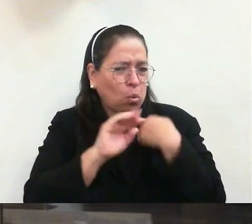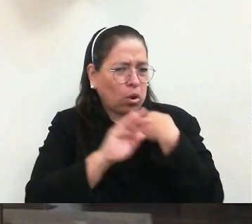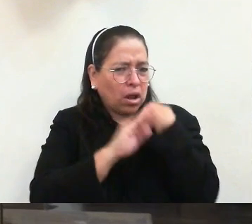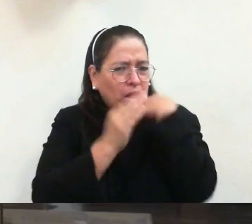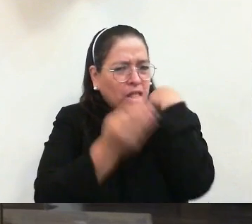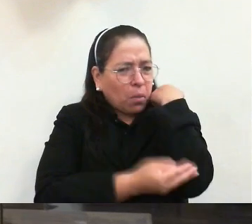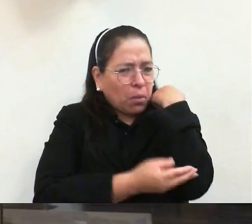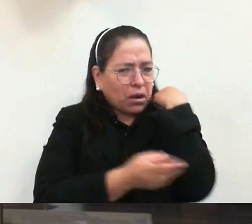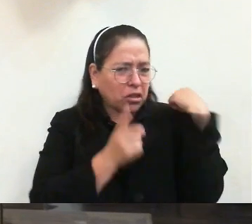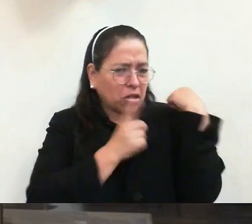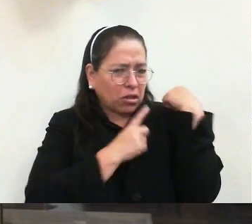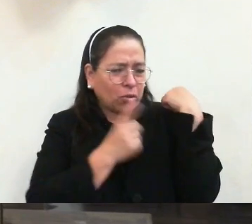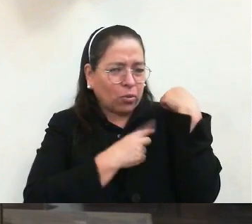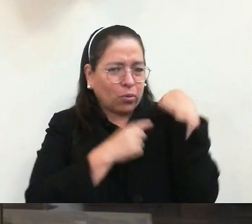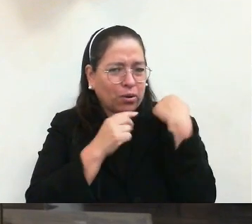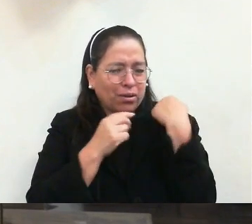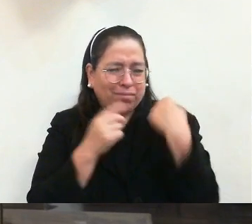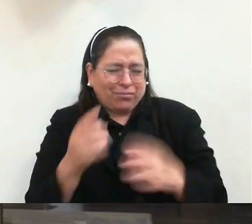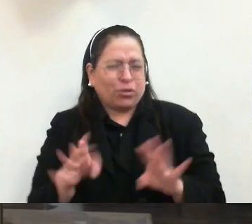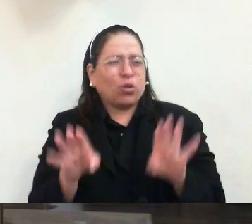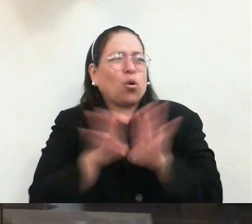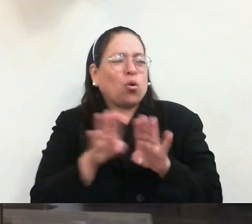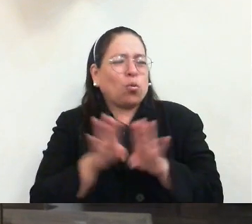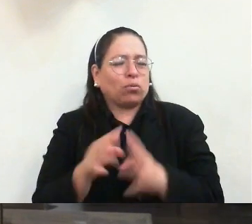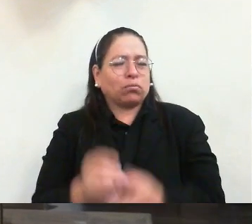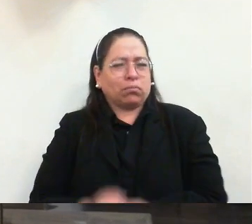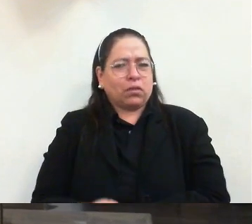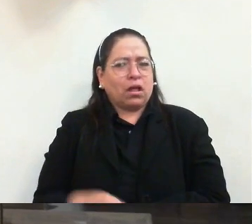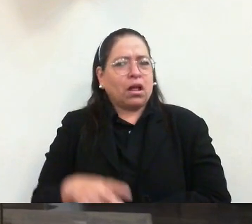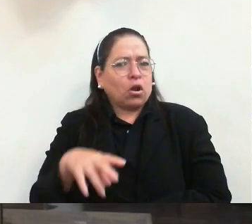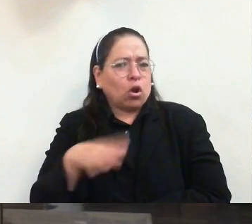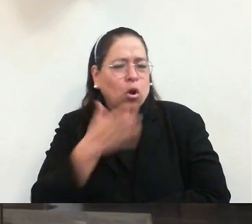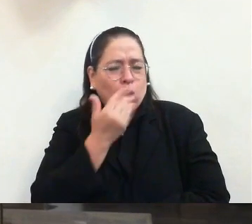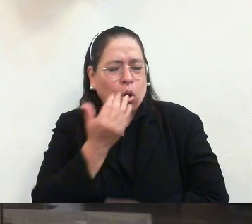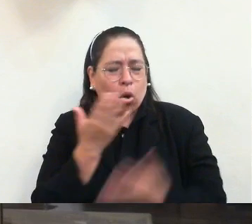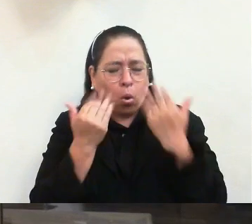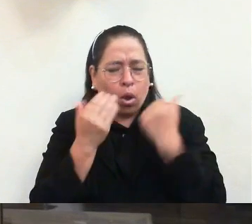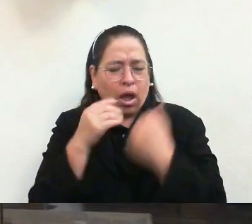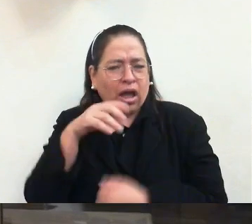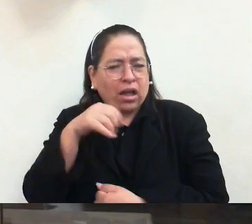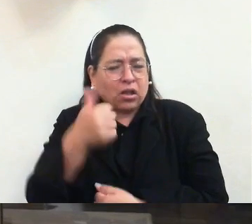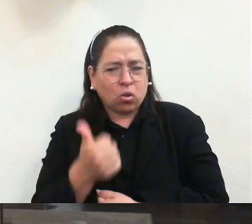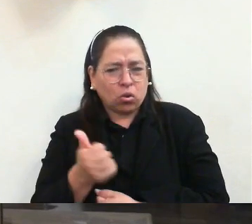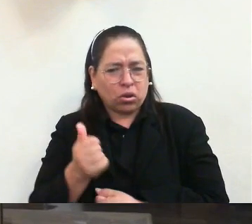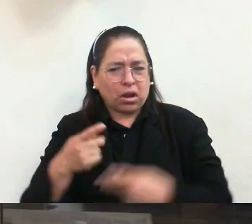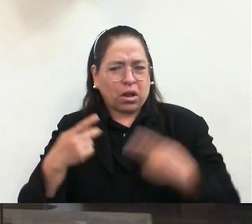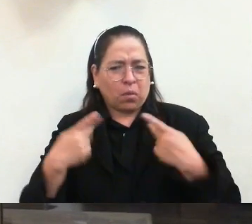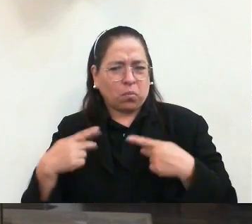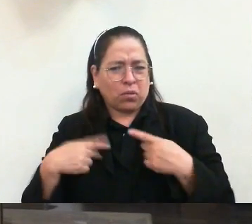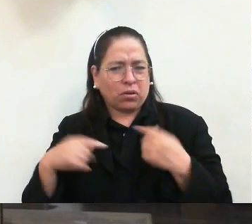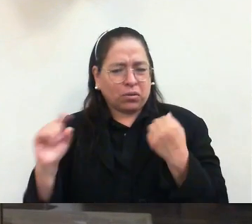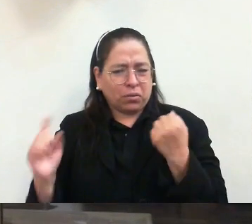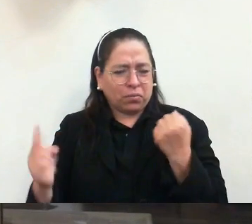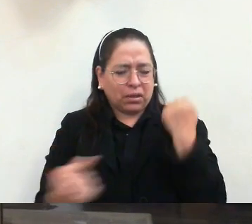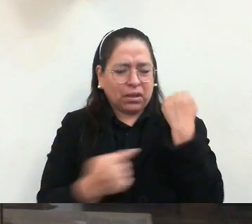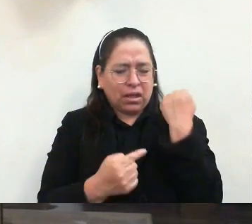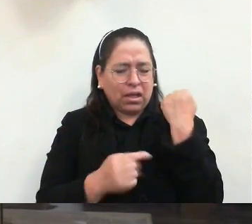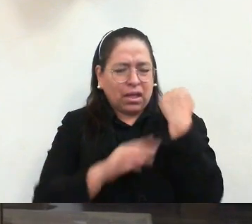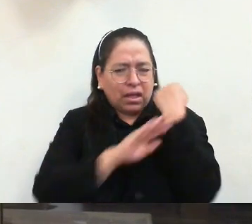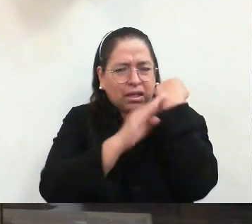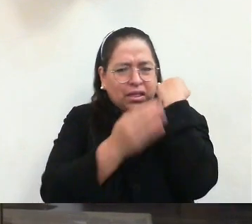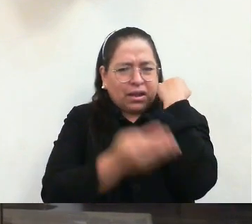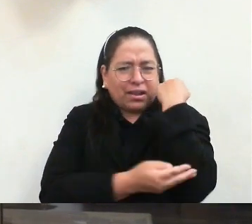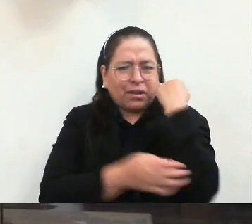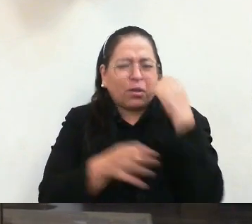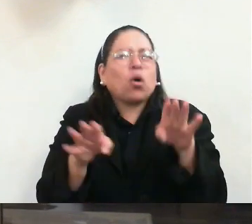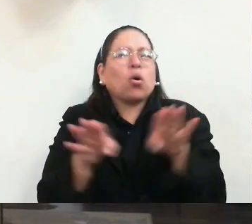persona porque la mujer carga con todo es